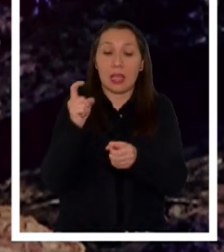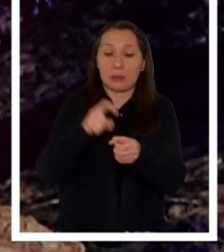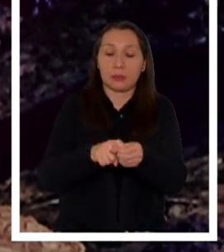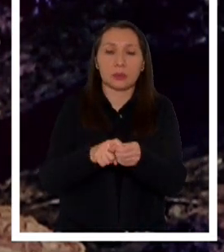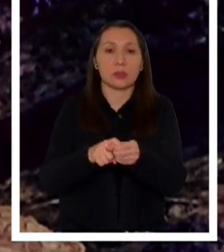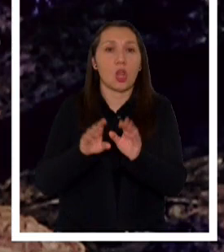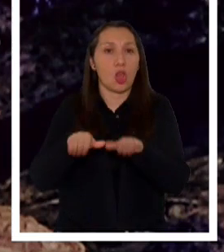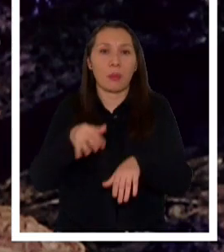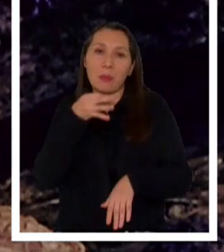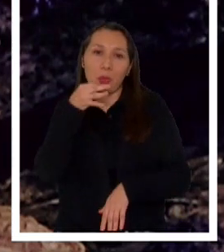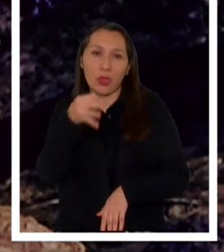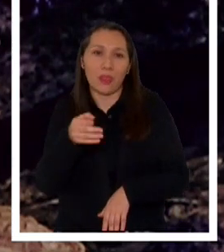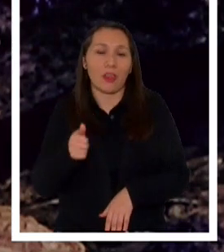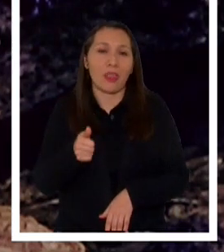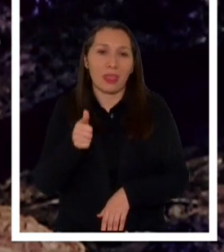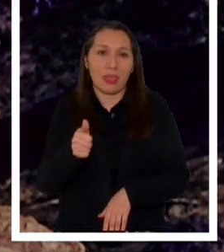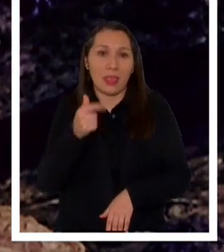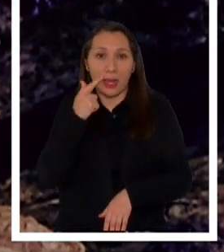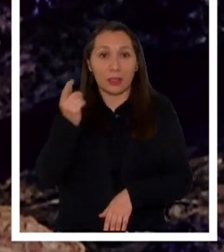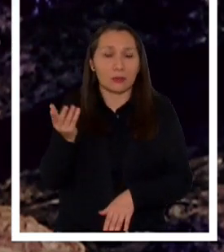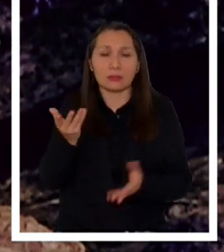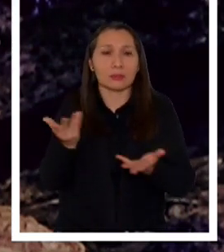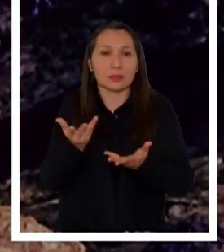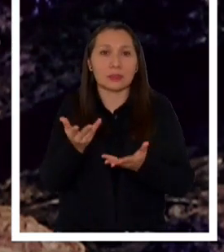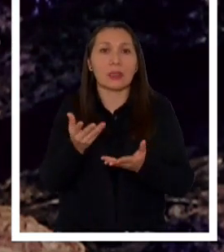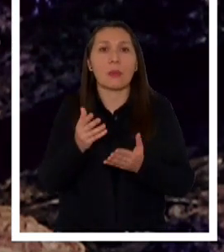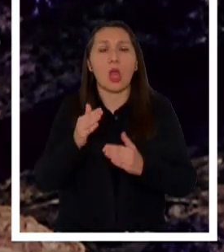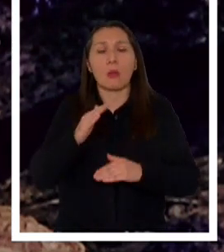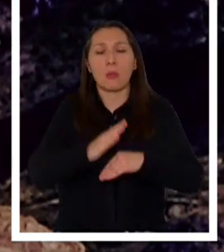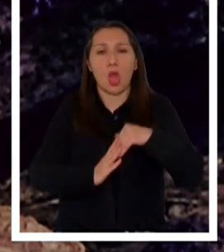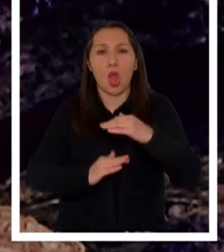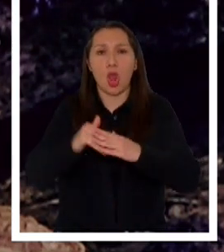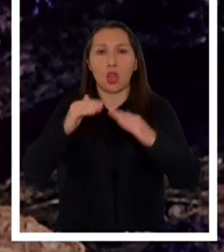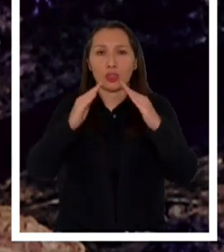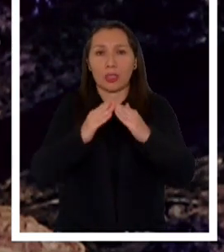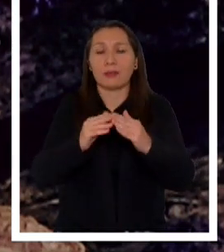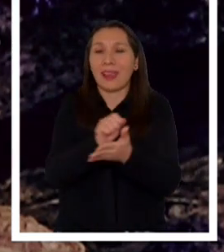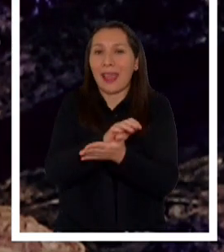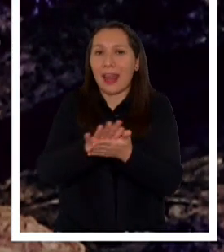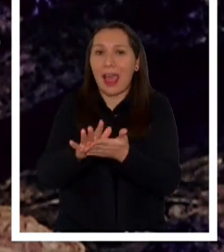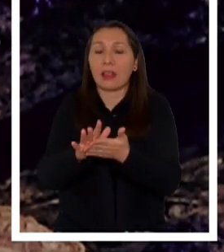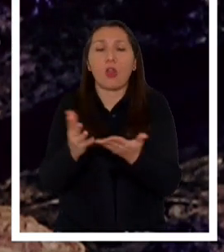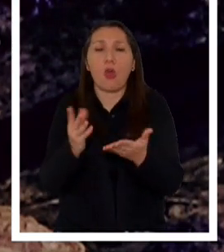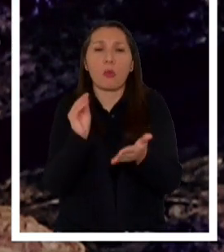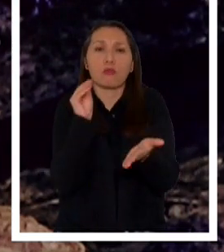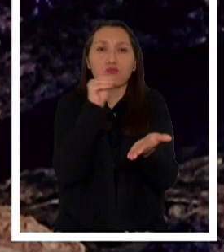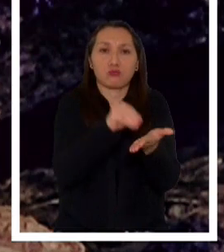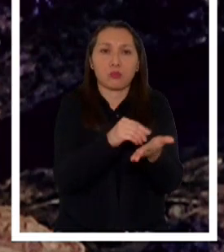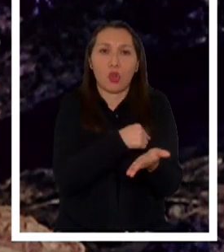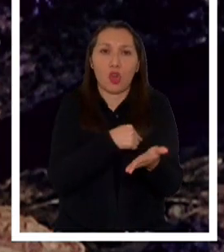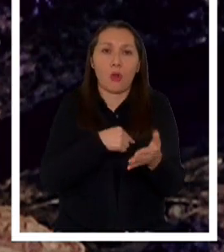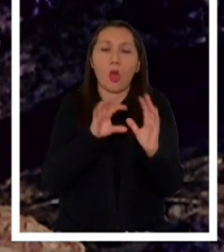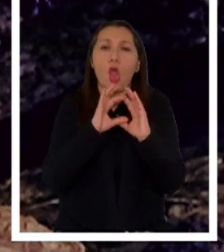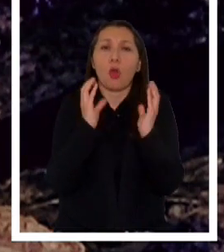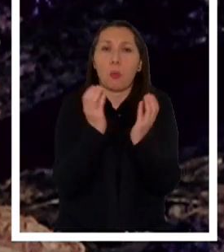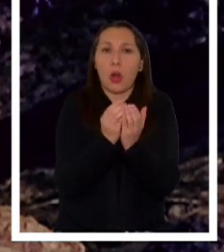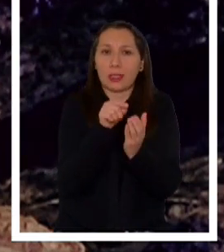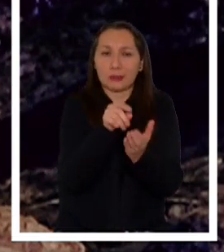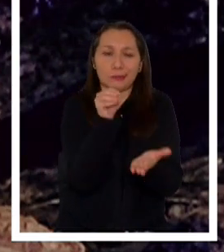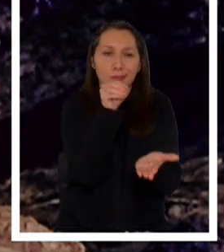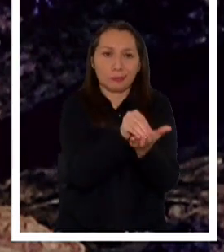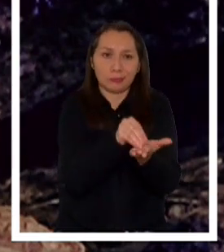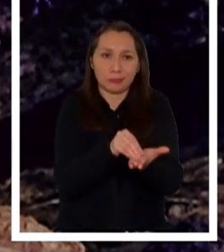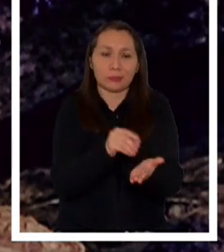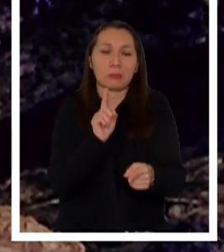es lo mismo que señala el director que pasa para los Andes una convocatoria gratuita hay que inscribirse a través de la página de la corporación Nosotros